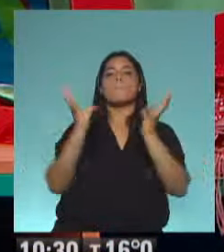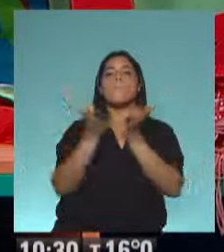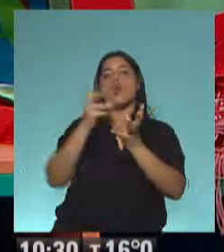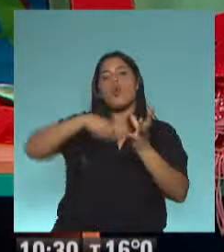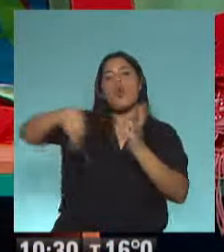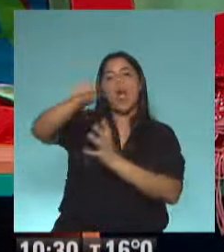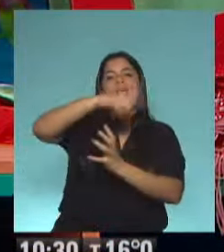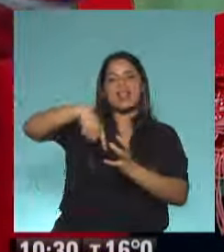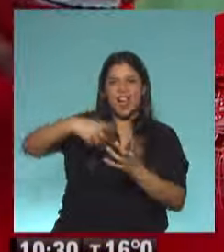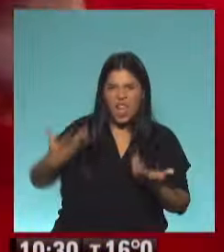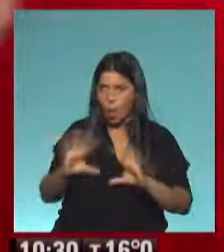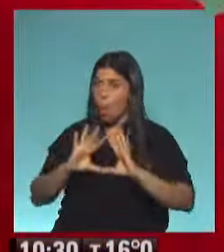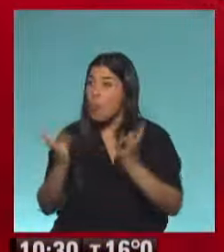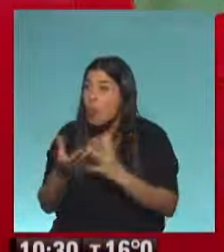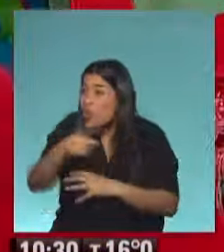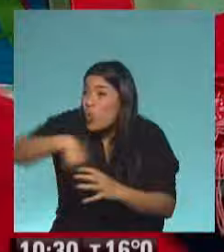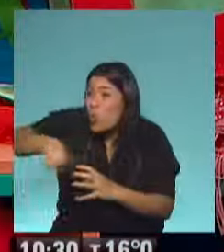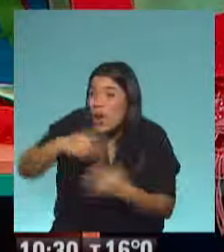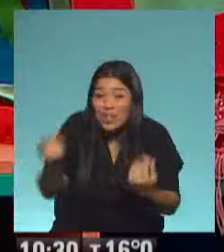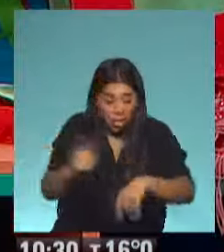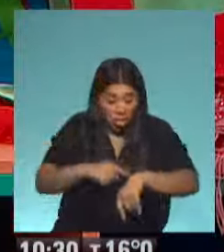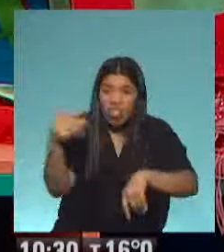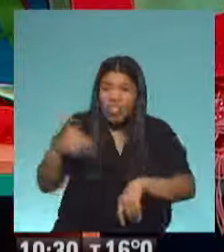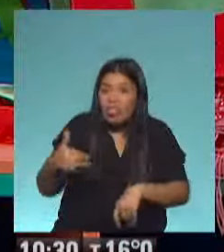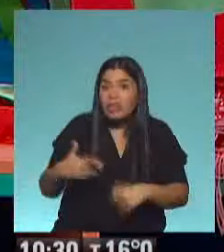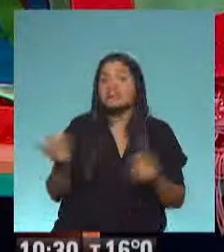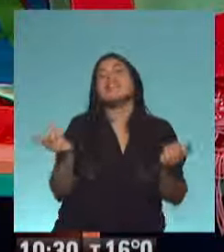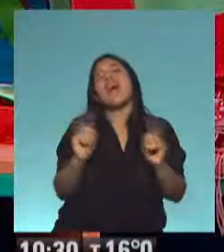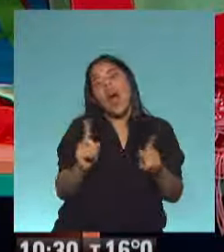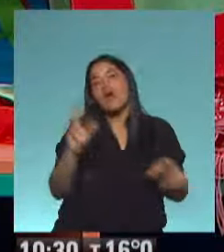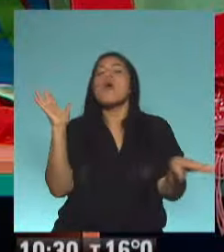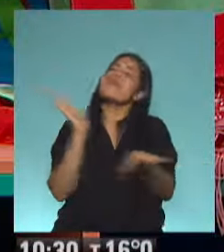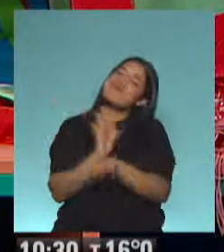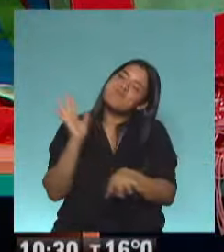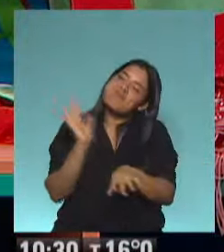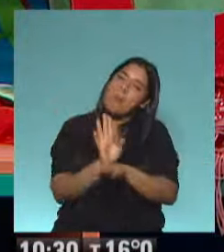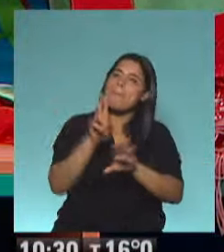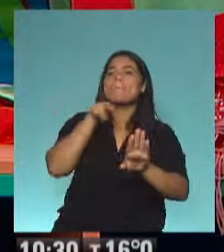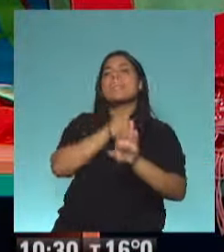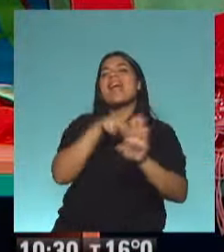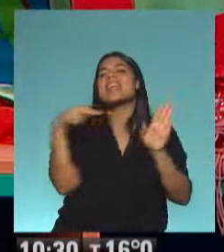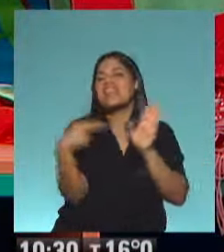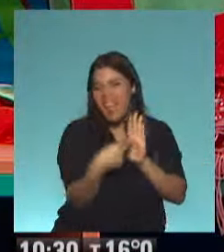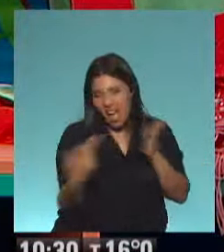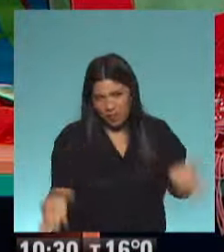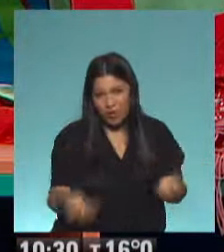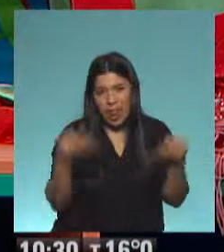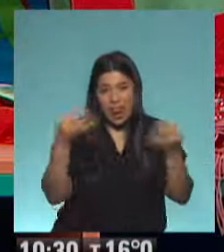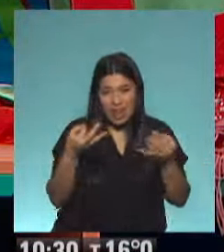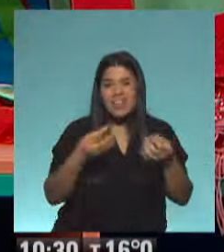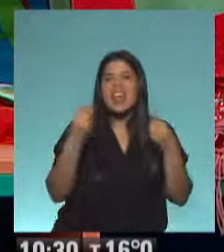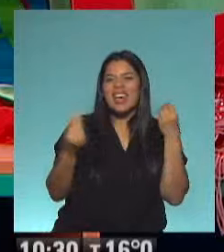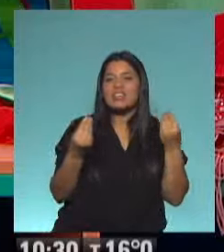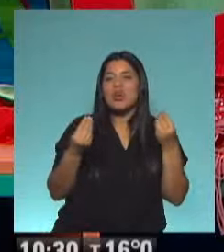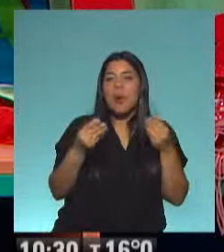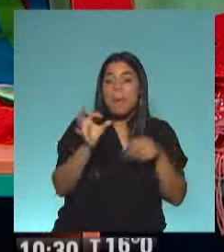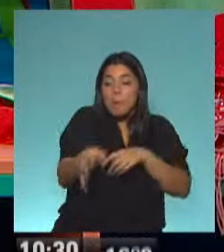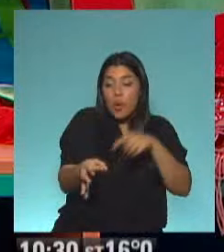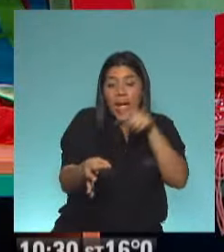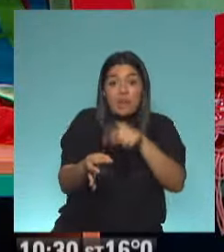así, pero él, ¿cómo le gusta pasar por acá? Pero es la vuelta al pueblo en medio de un ruido ensordecedor. Van por las casas